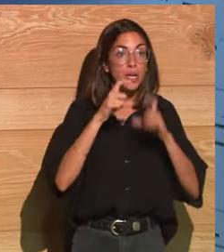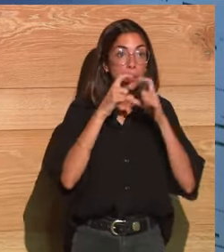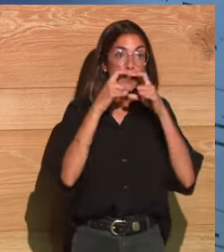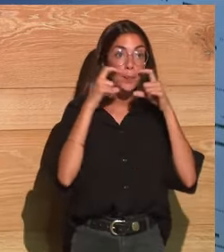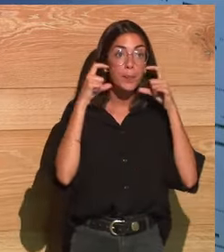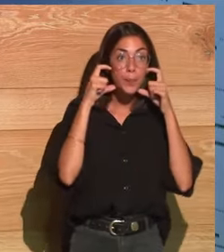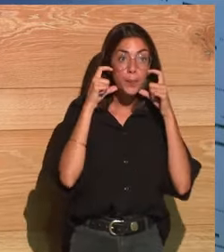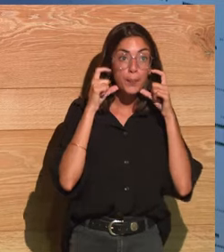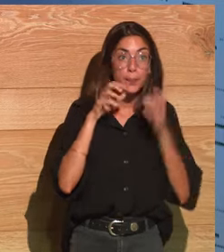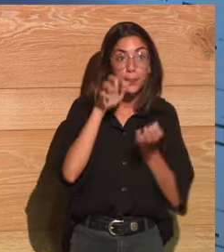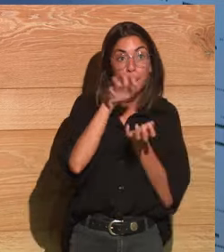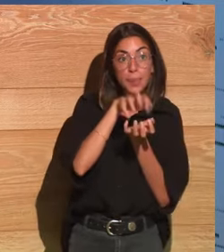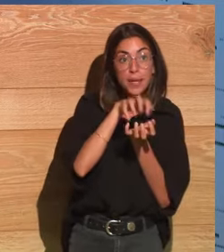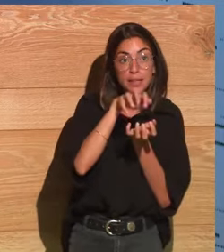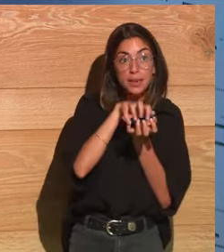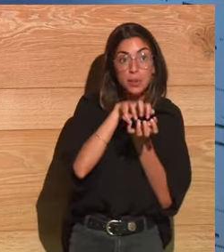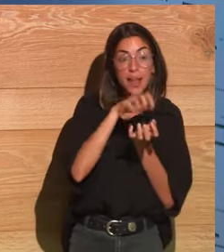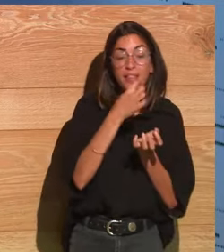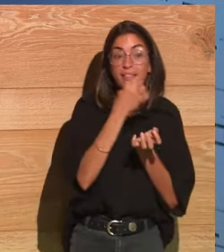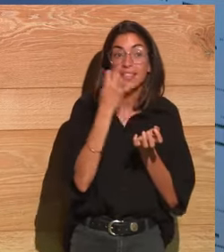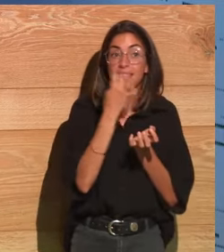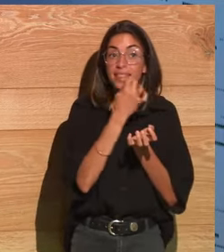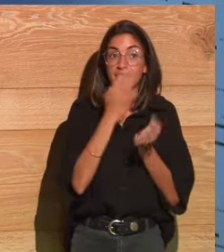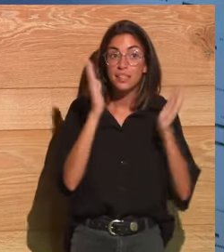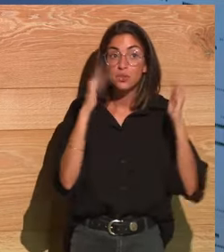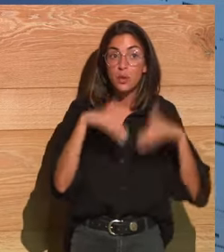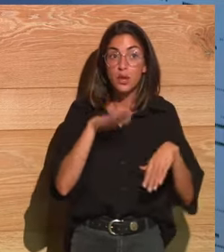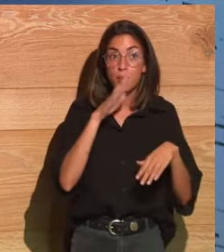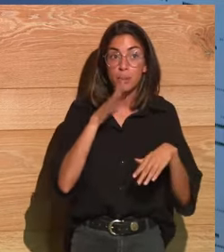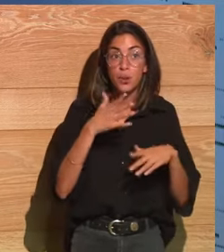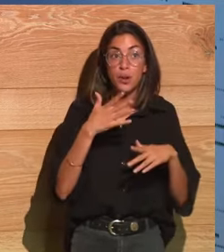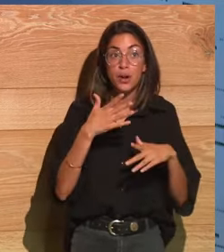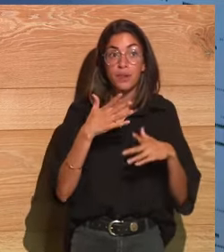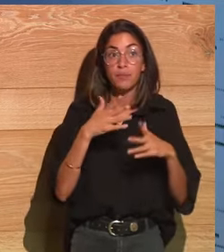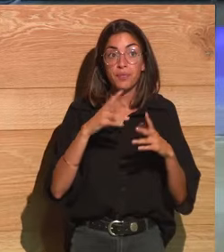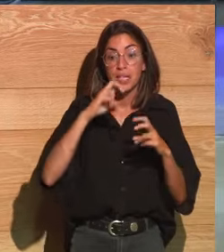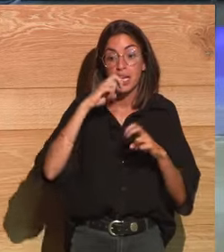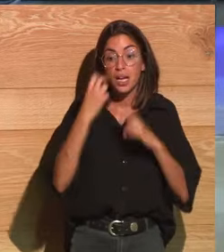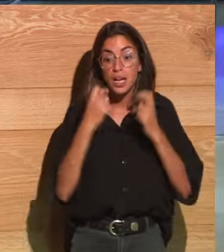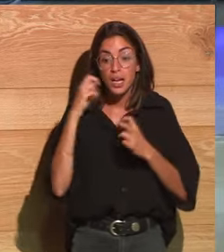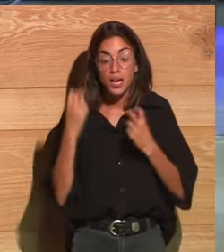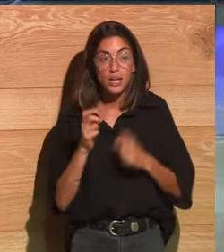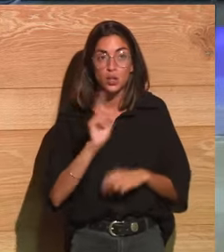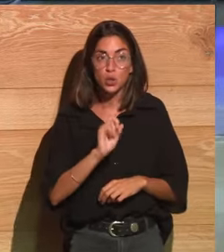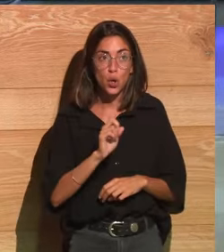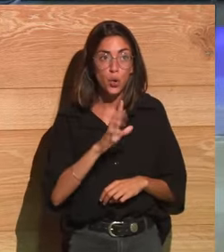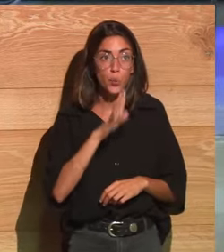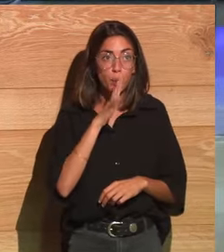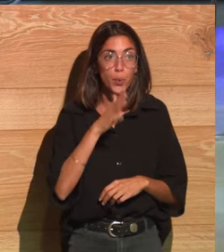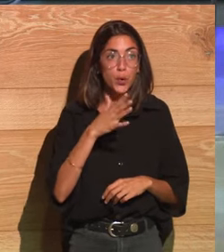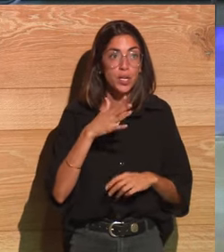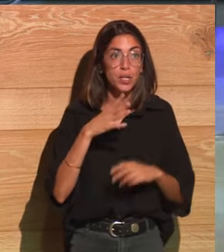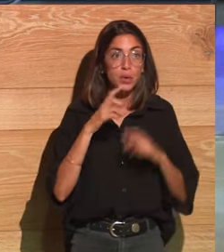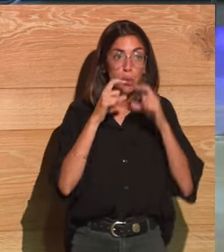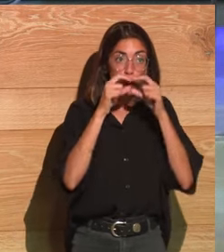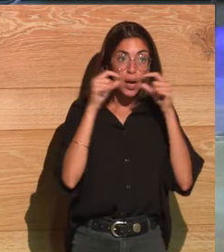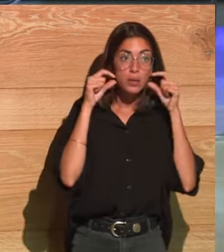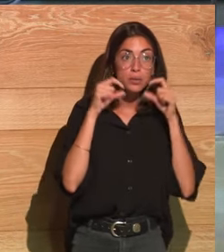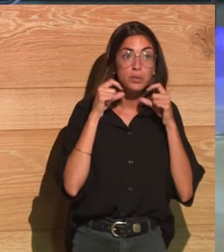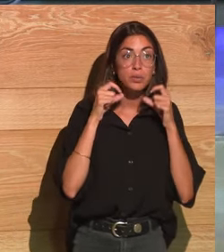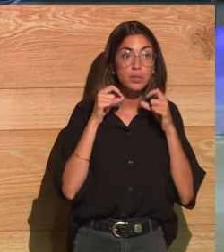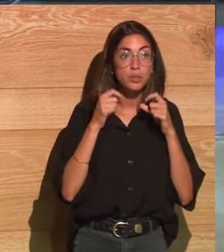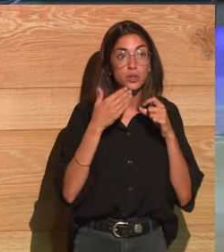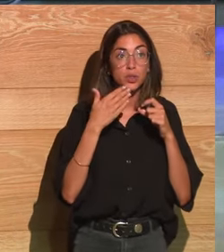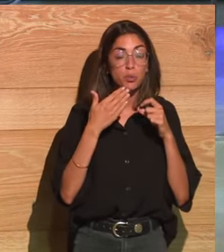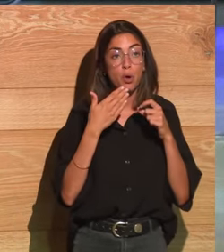de antigüedad que no tenía dientes, pero no porque se le hubieran caído en el yacimiento al esqueleto, sino que tenía completamente reabsorbida la mandíbula, que es cuando